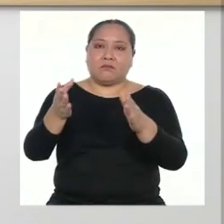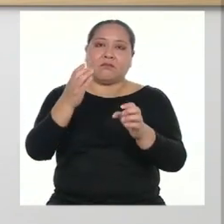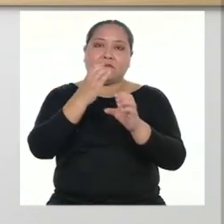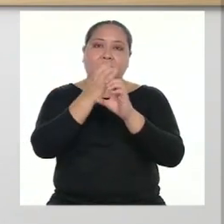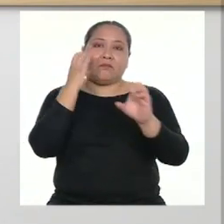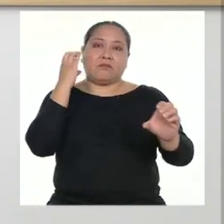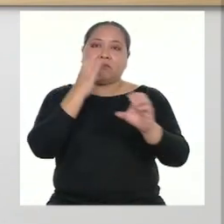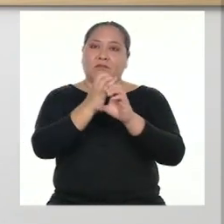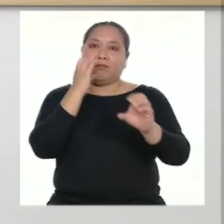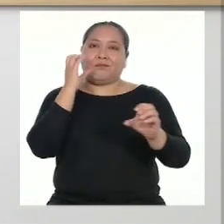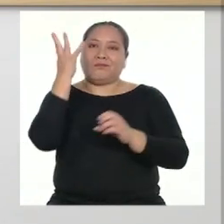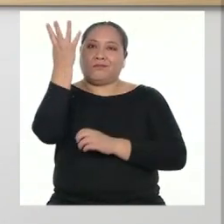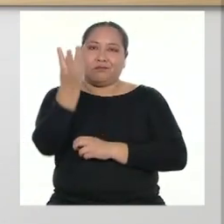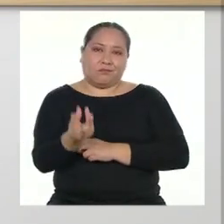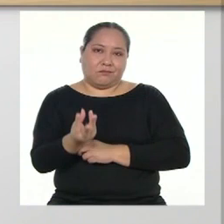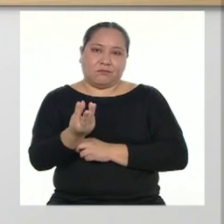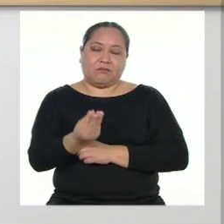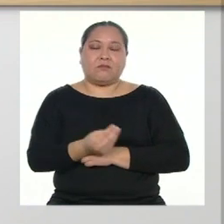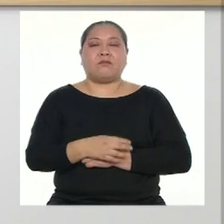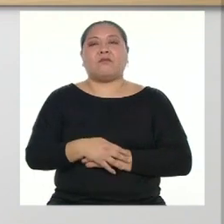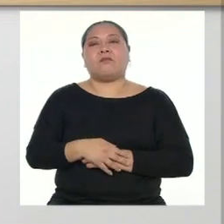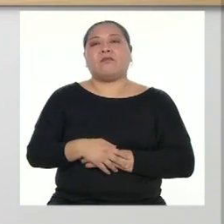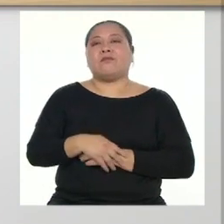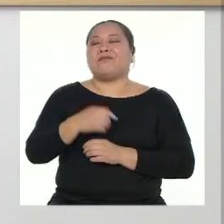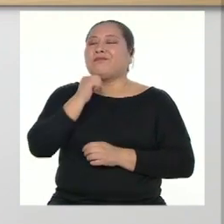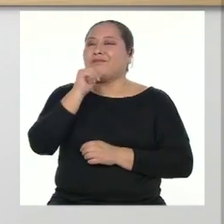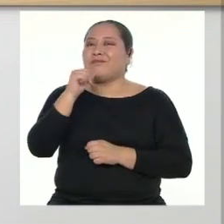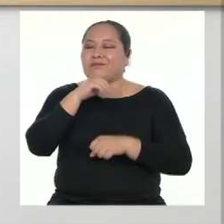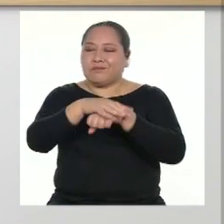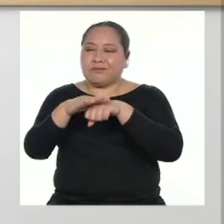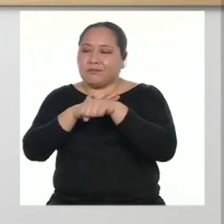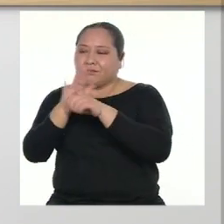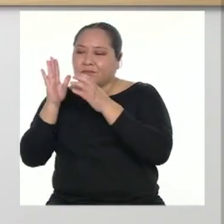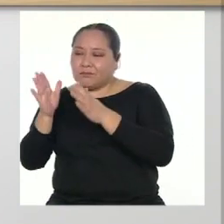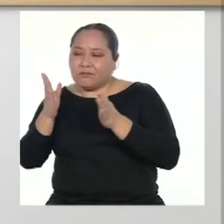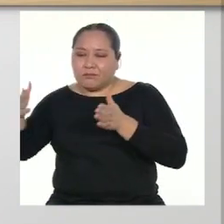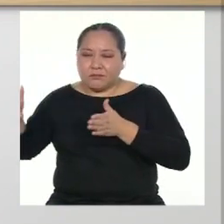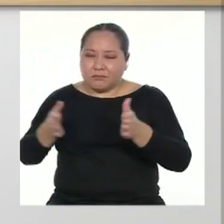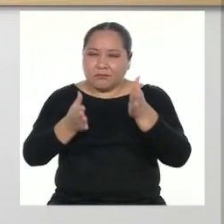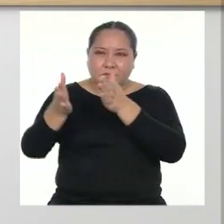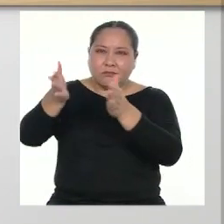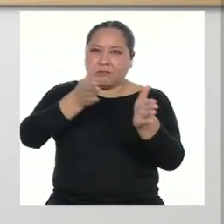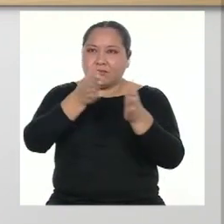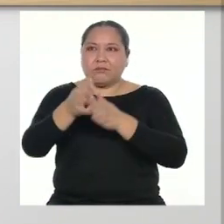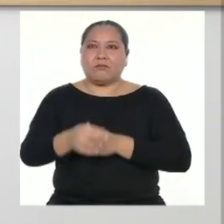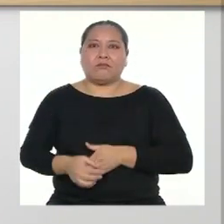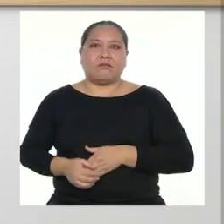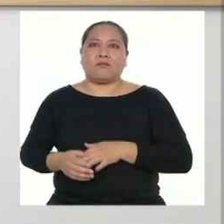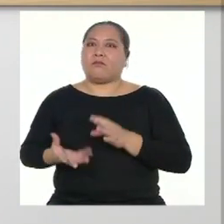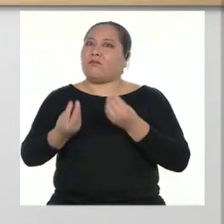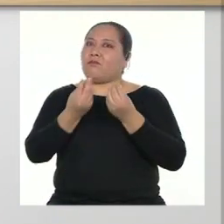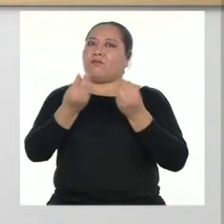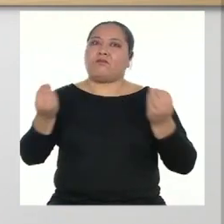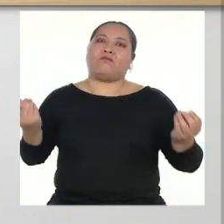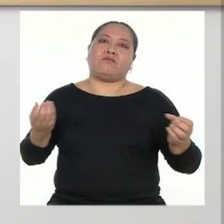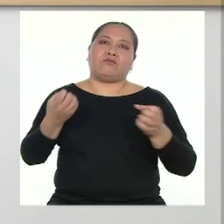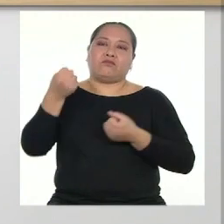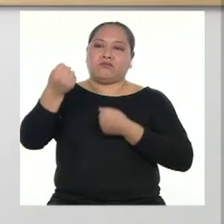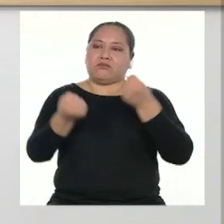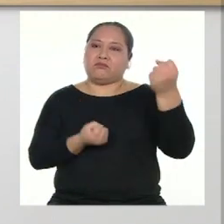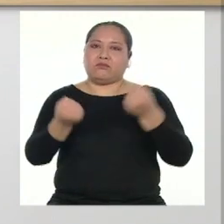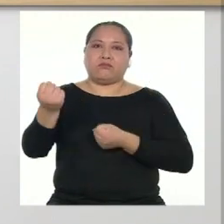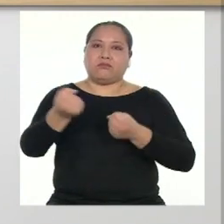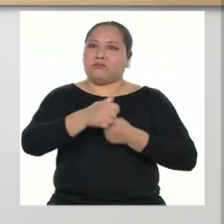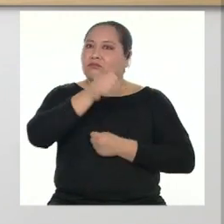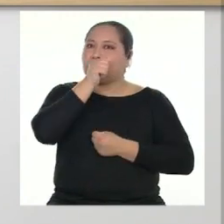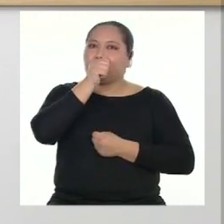público insuficiente, la falta de planificación urbana, una cantidad muy alta de transportes